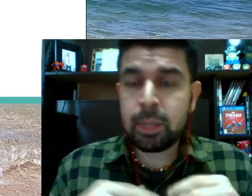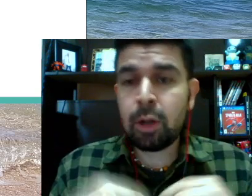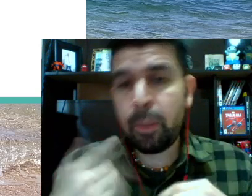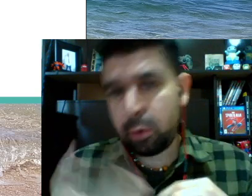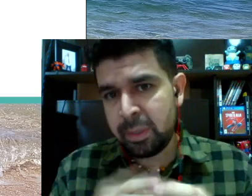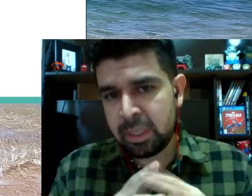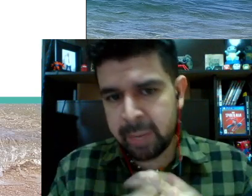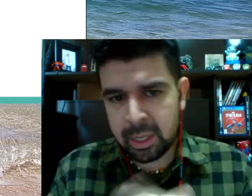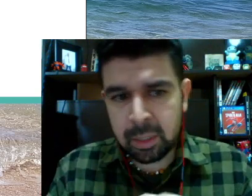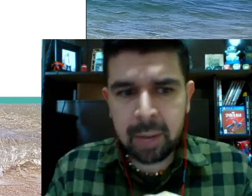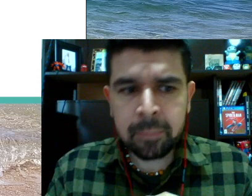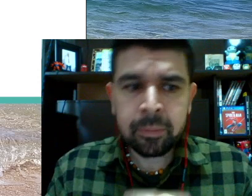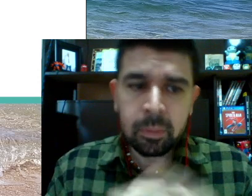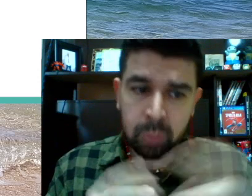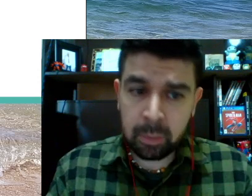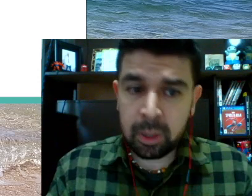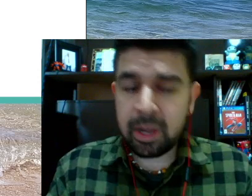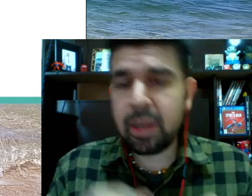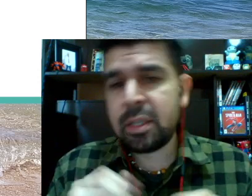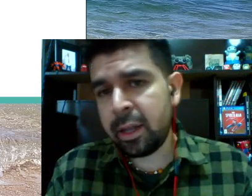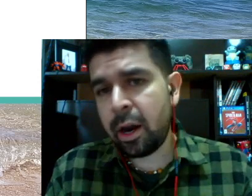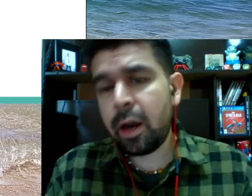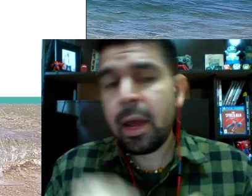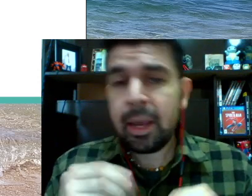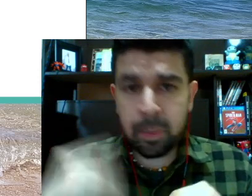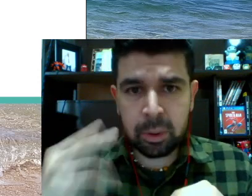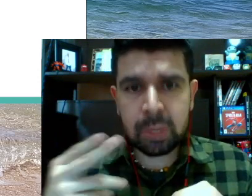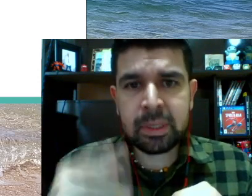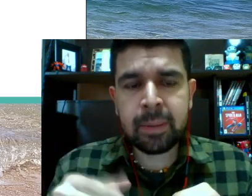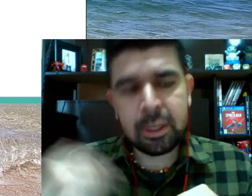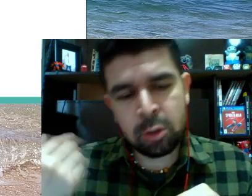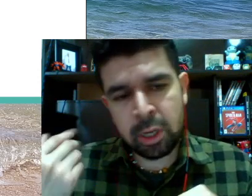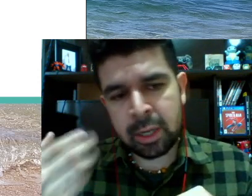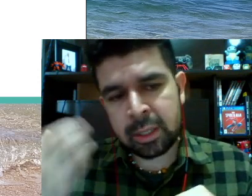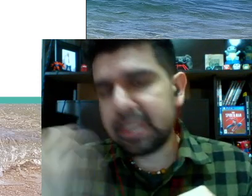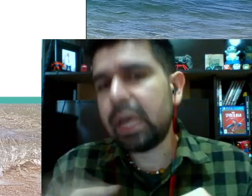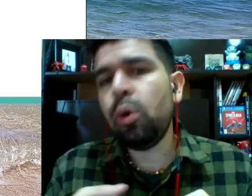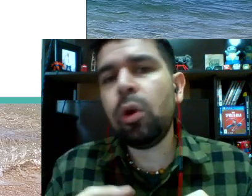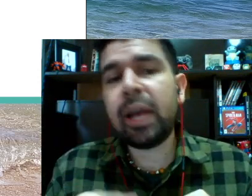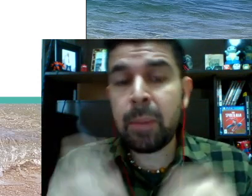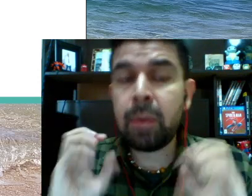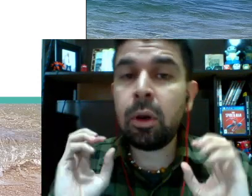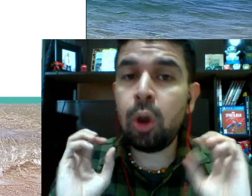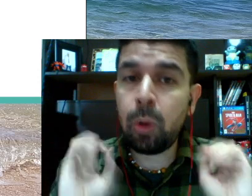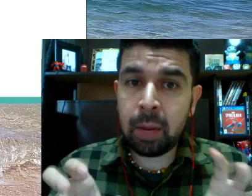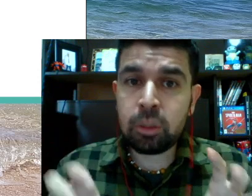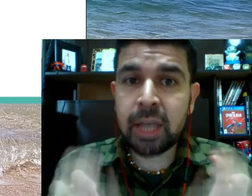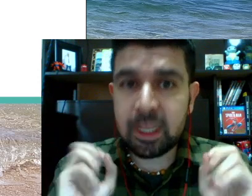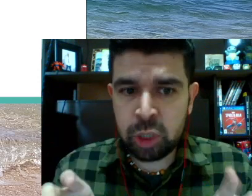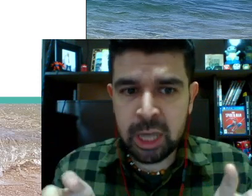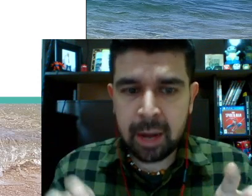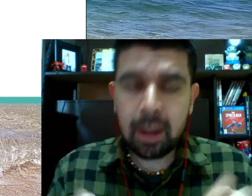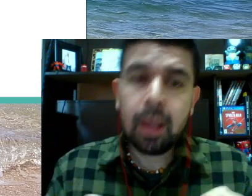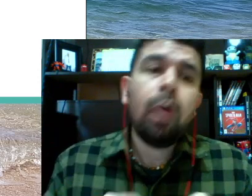estaremos viendo la próxima semana también por ejemplo el derecho y el dejar que la próxima semana estoy seguro que también lo volveremos a